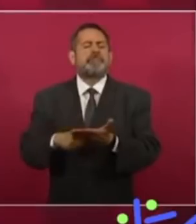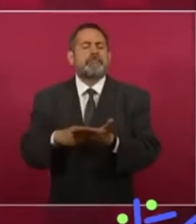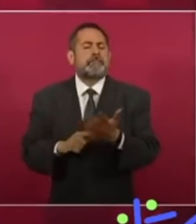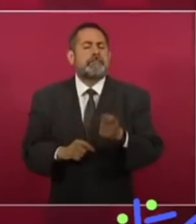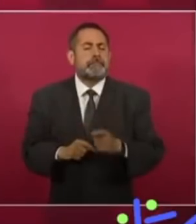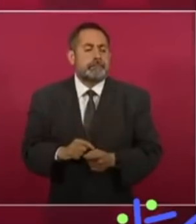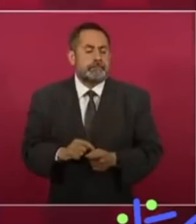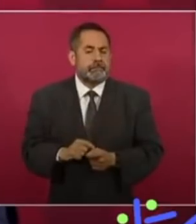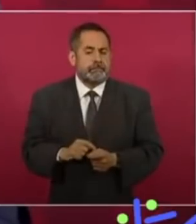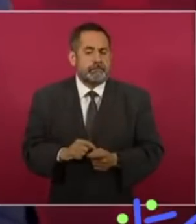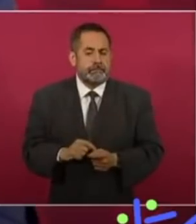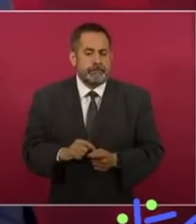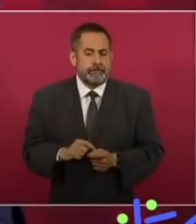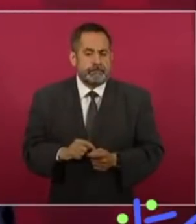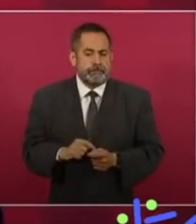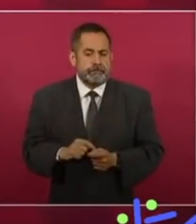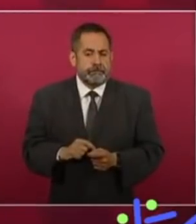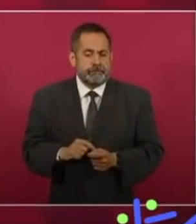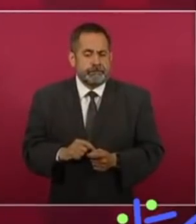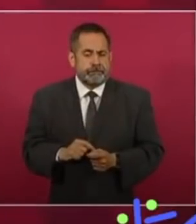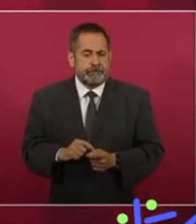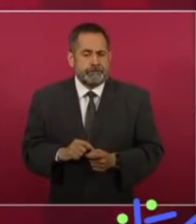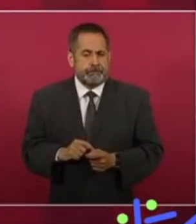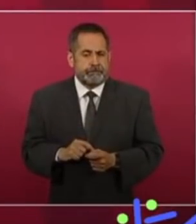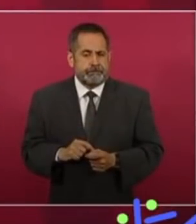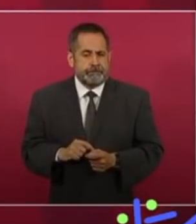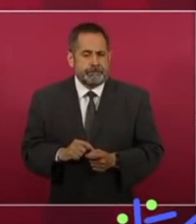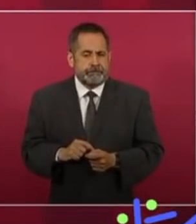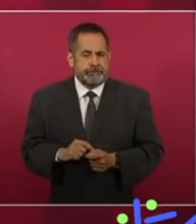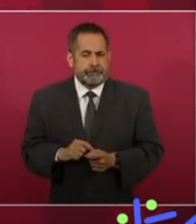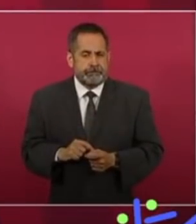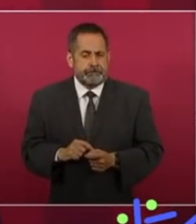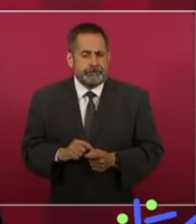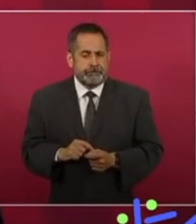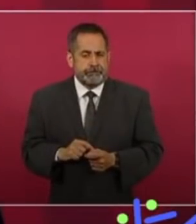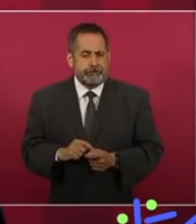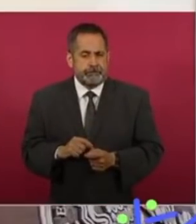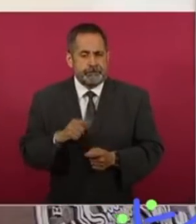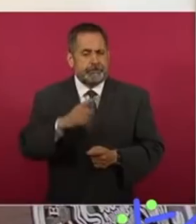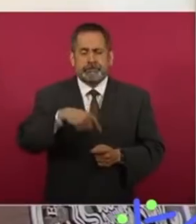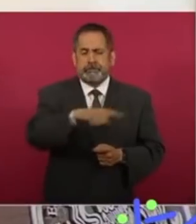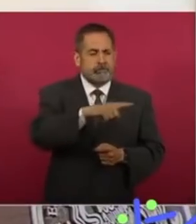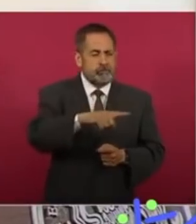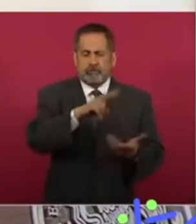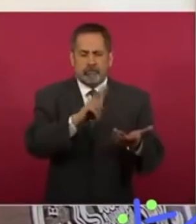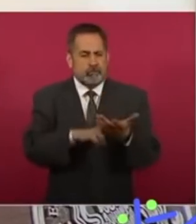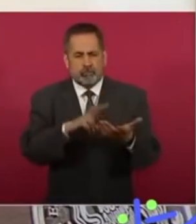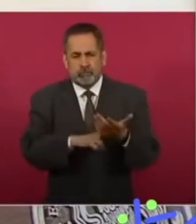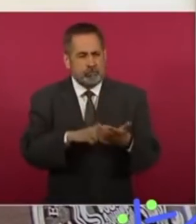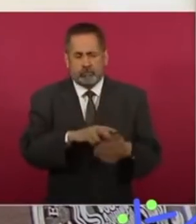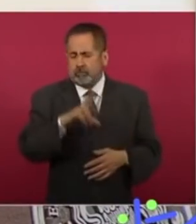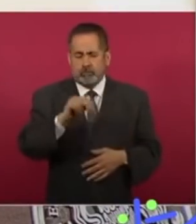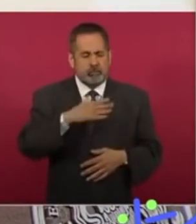votos y quieren ganar estados, pues que se los busquen en la calle. Y si la gente no los recibe, los abuchea en la calle, es porque se lo